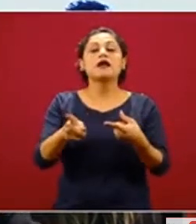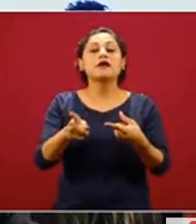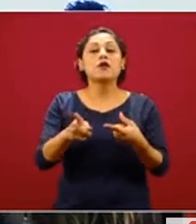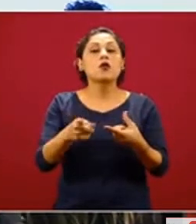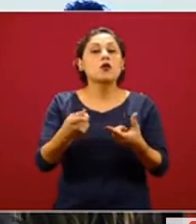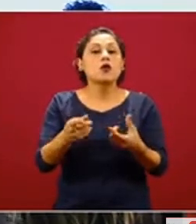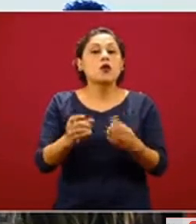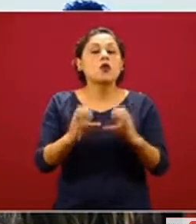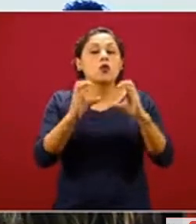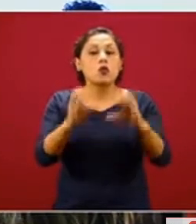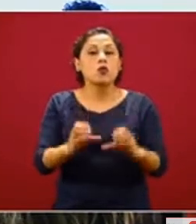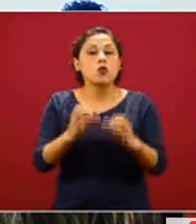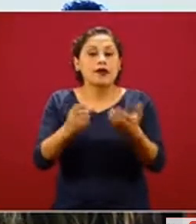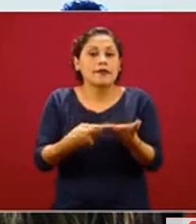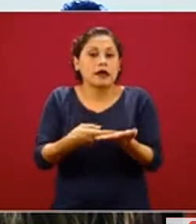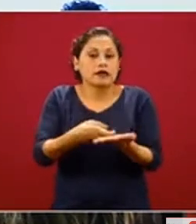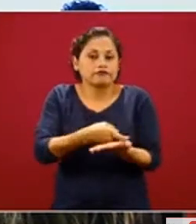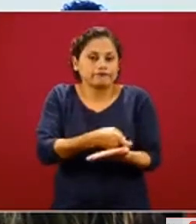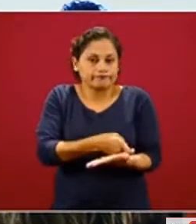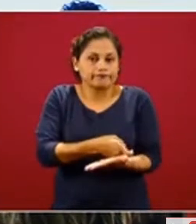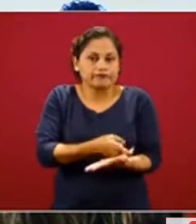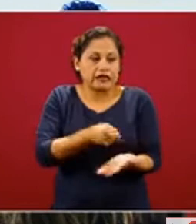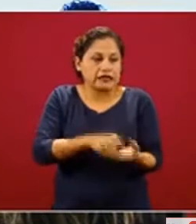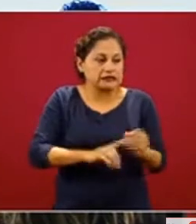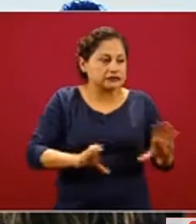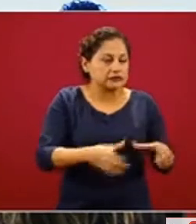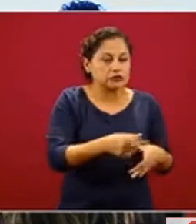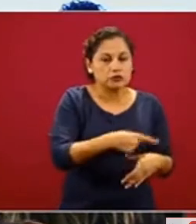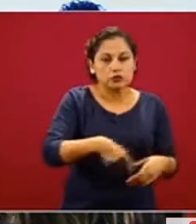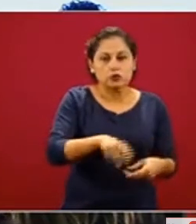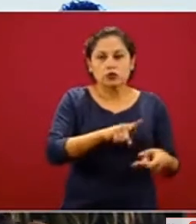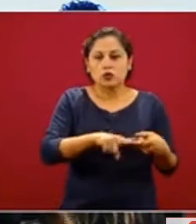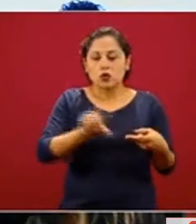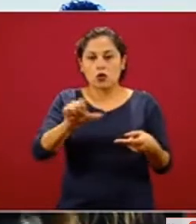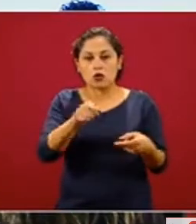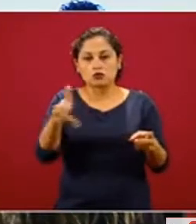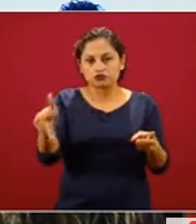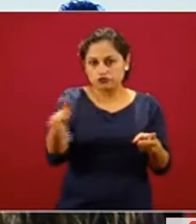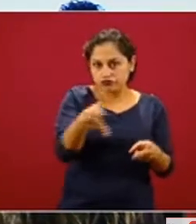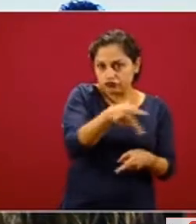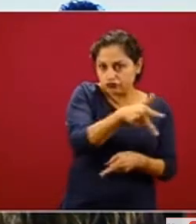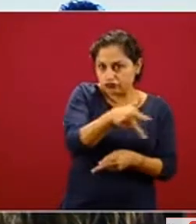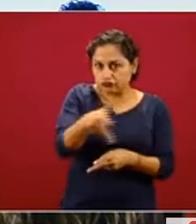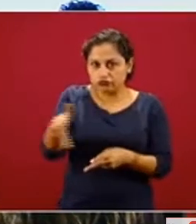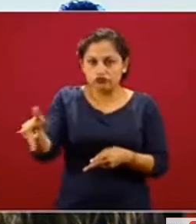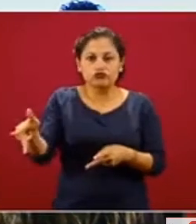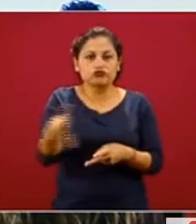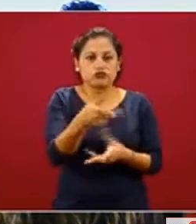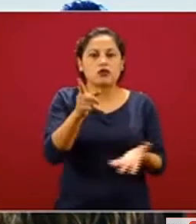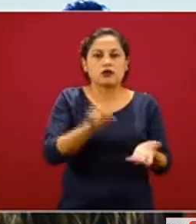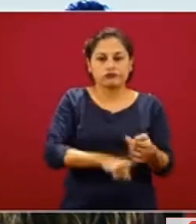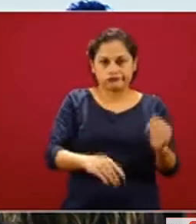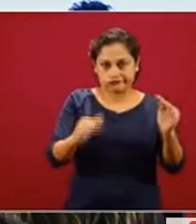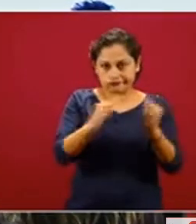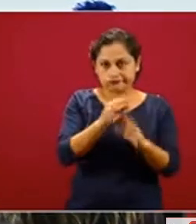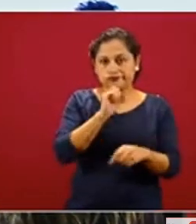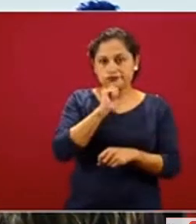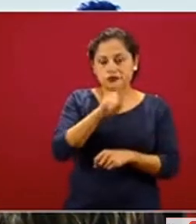criaderos, rociado residual, que es también domiciliar, y después hay nebulización y termonebulización, que